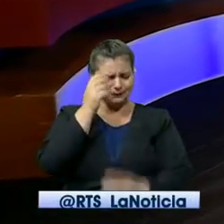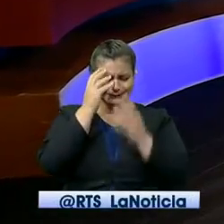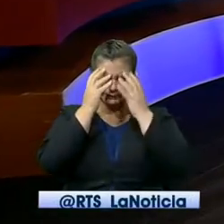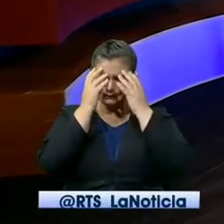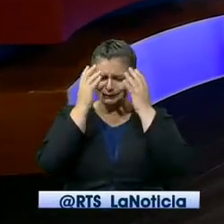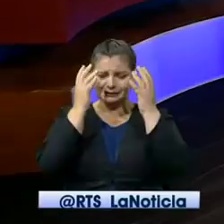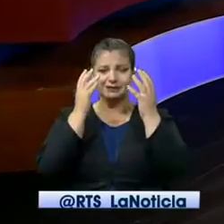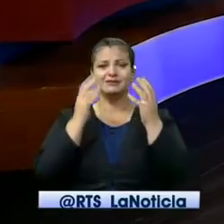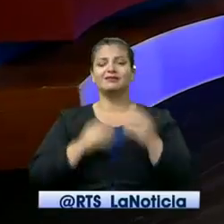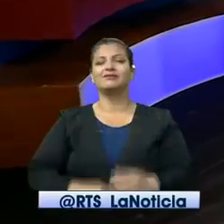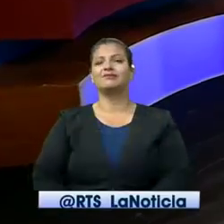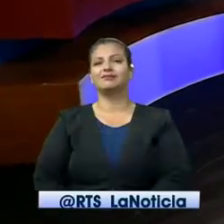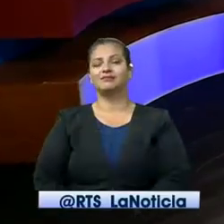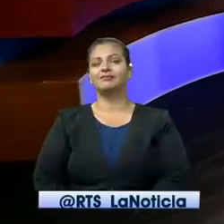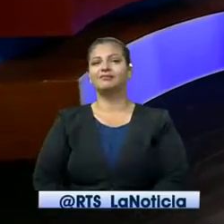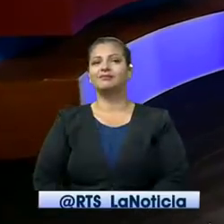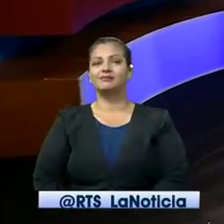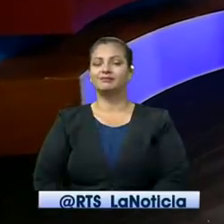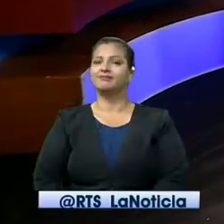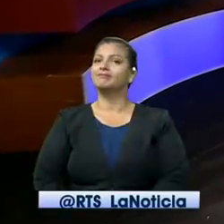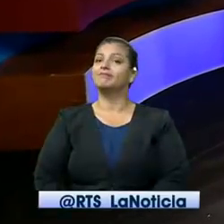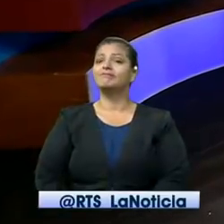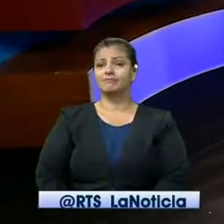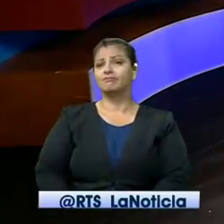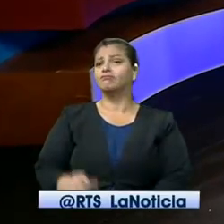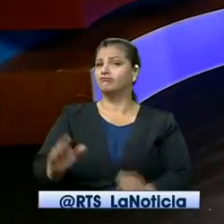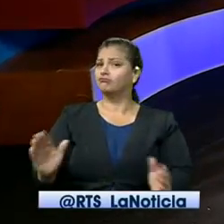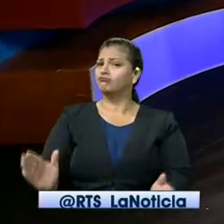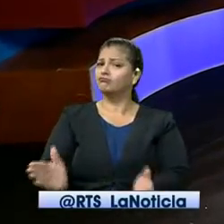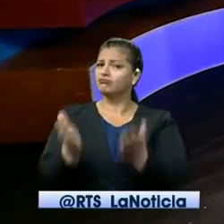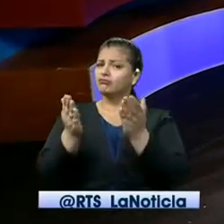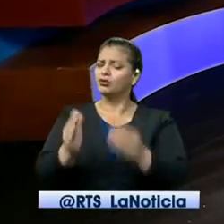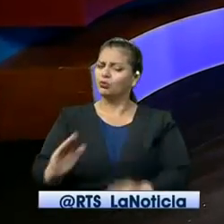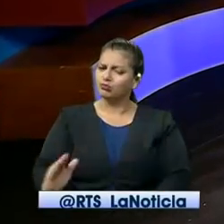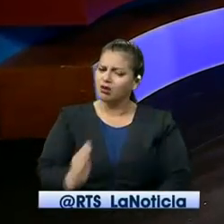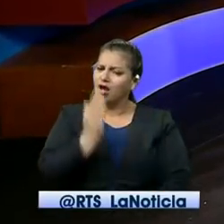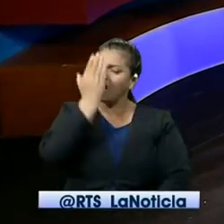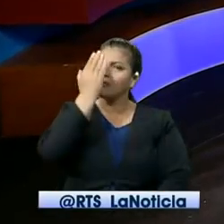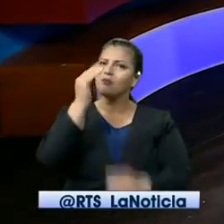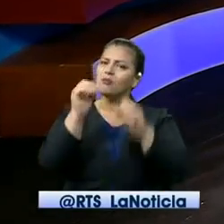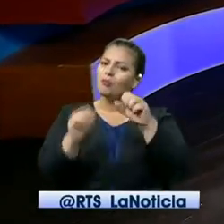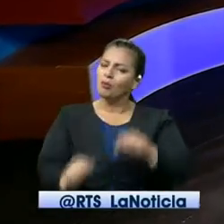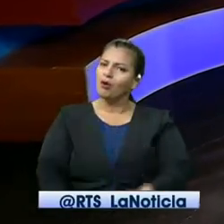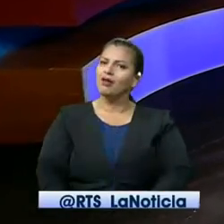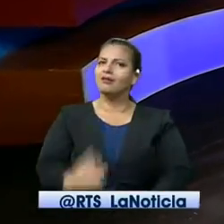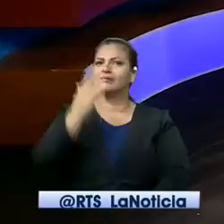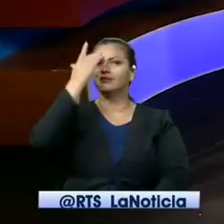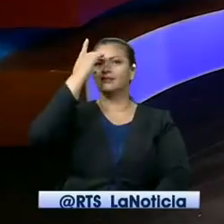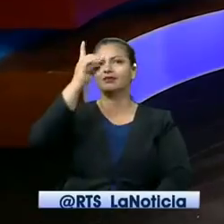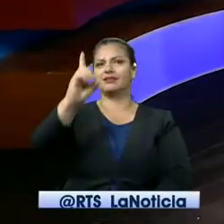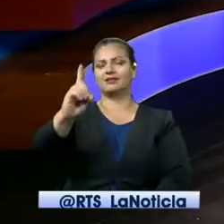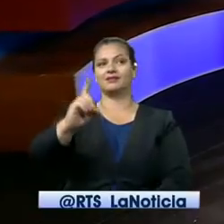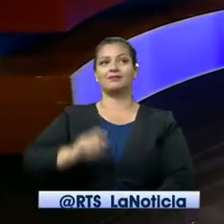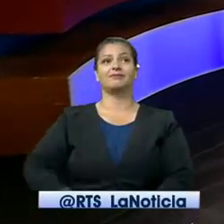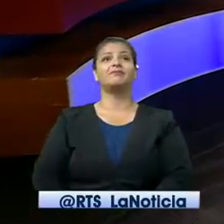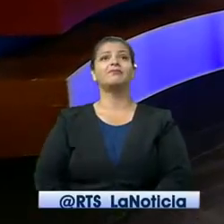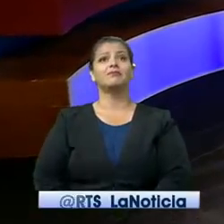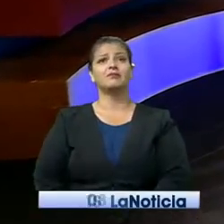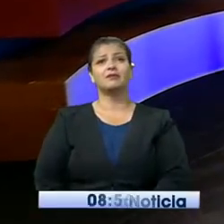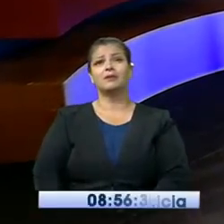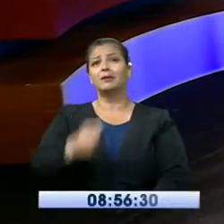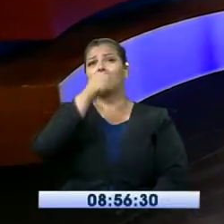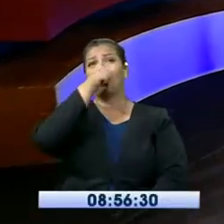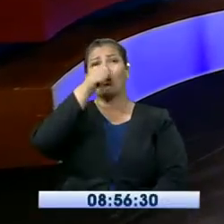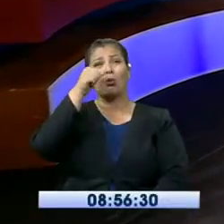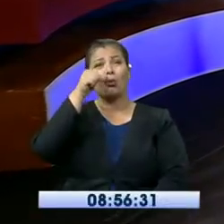por eso este test en youtube o el ies y nosotros buscamos la manera de buscamos la manera del mundo del que se puede salir cuando la